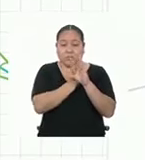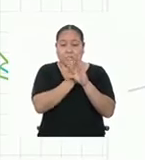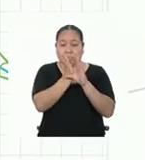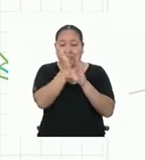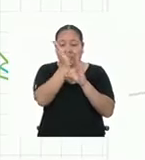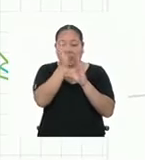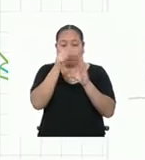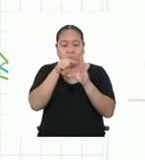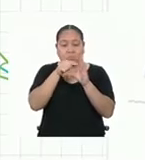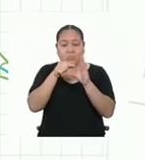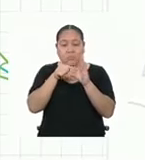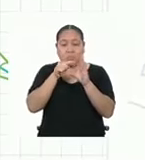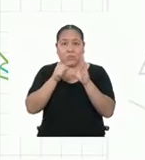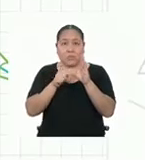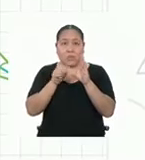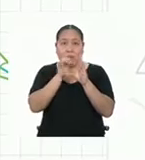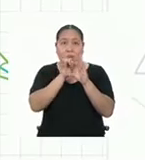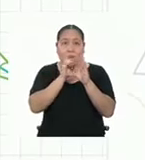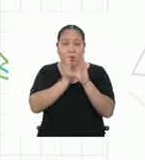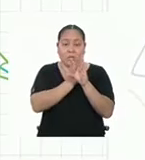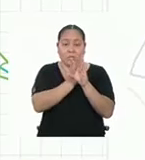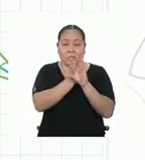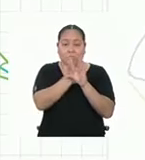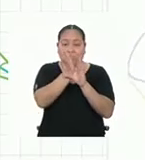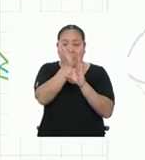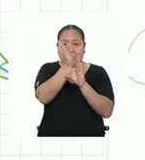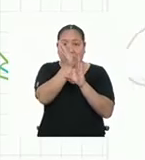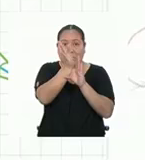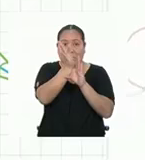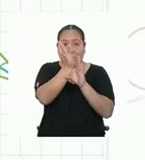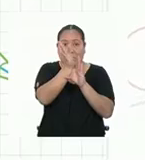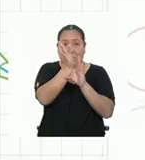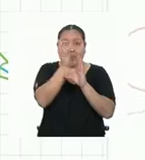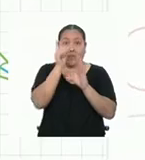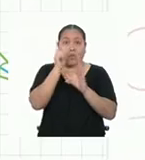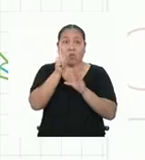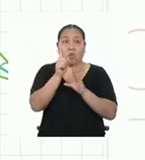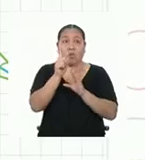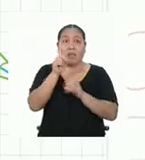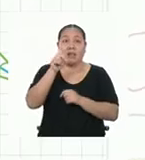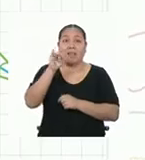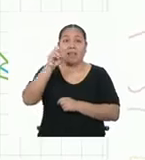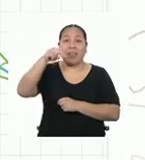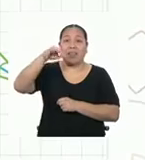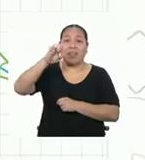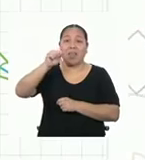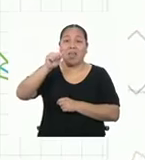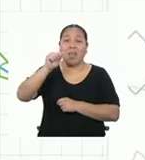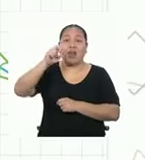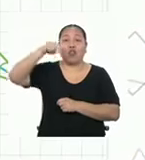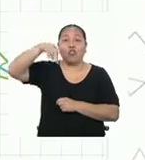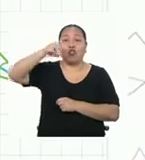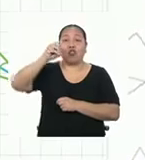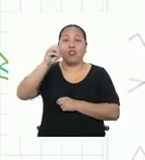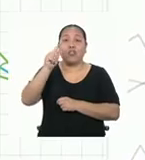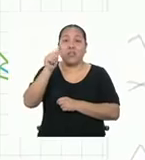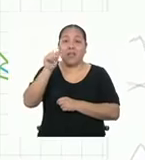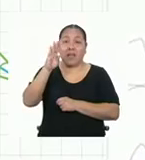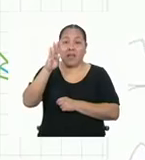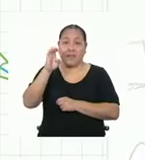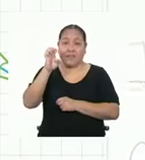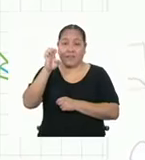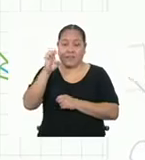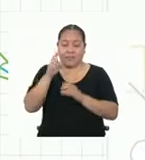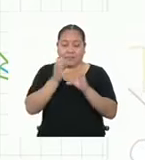en dos ángulos congruentes o de igual medida Es una más de las líneas notables del triángulo Ya,